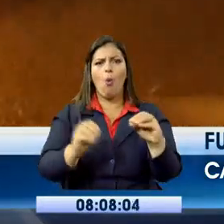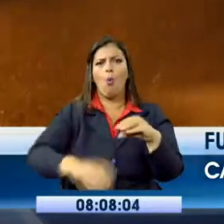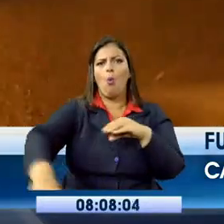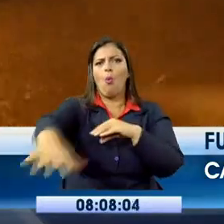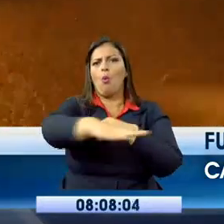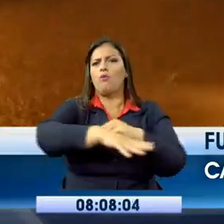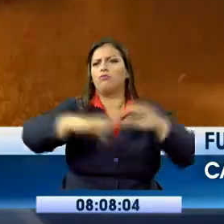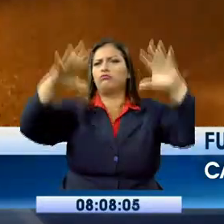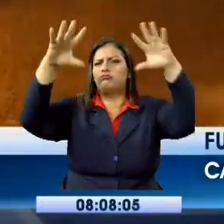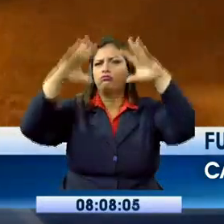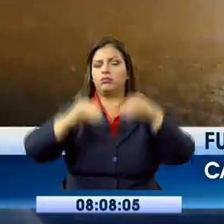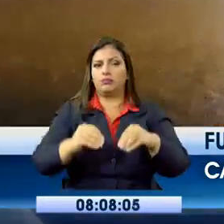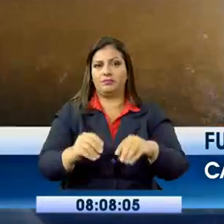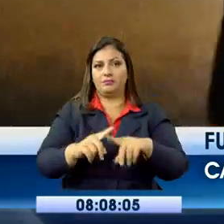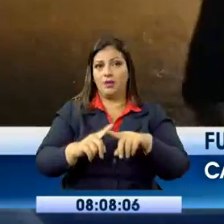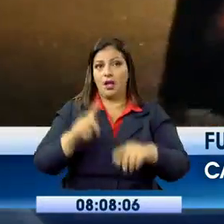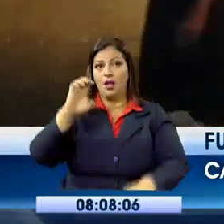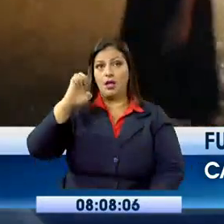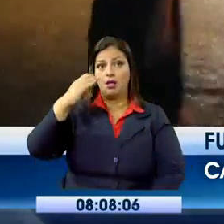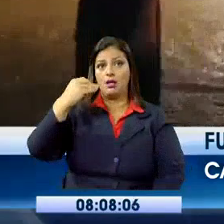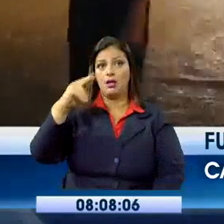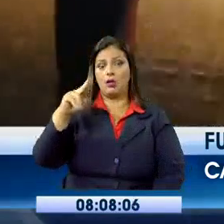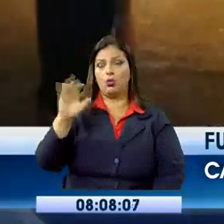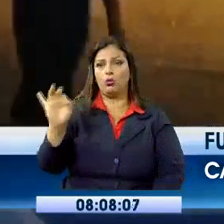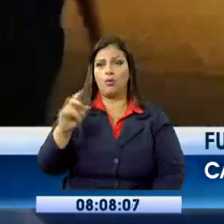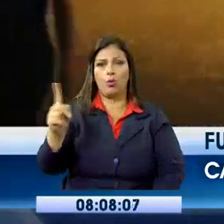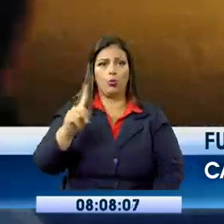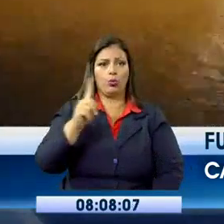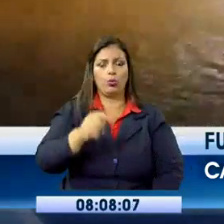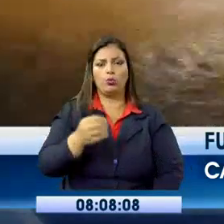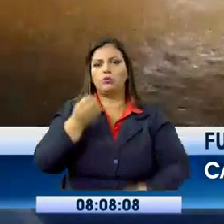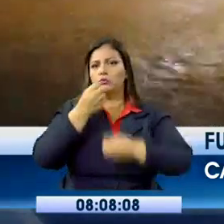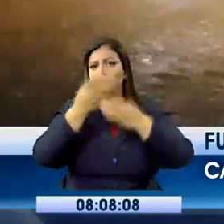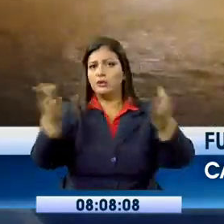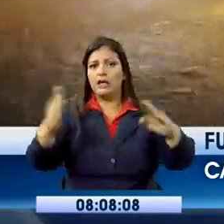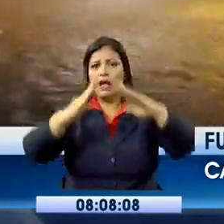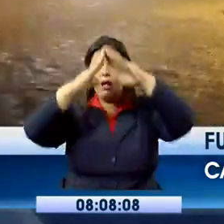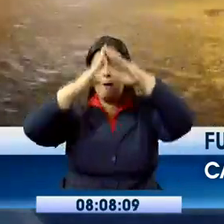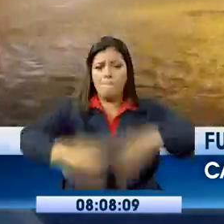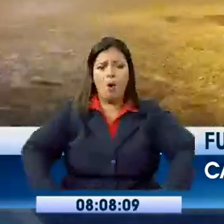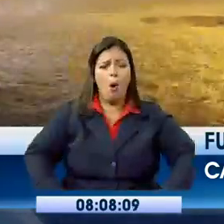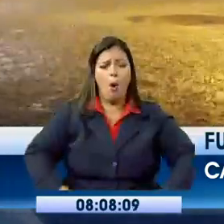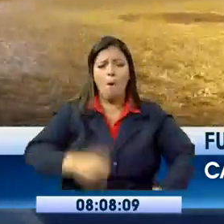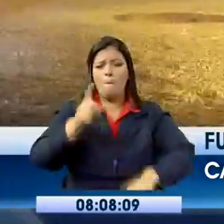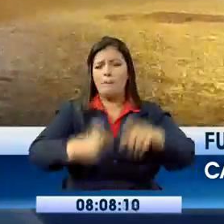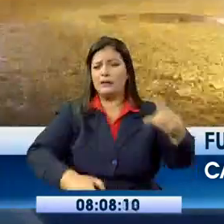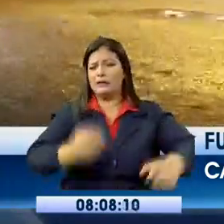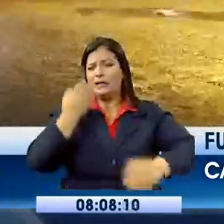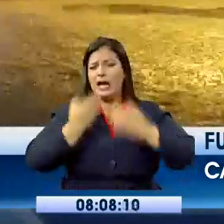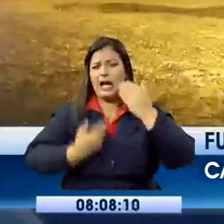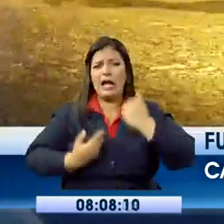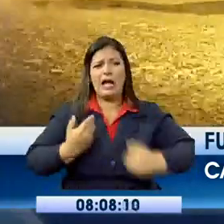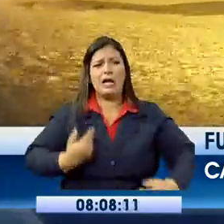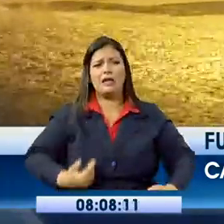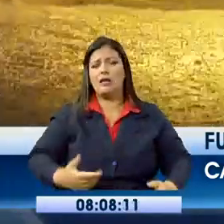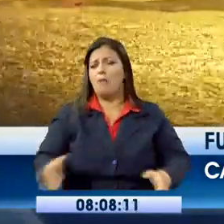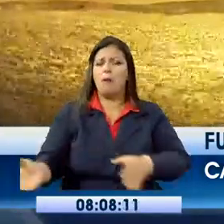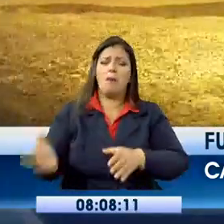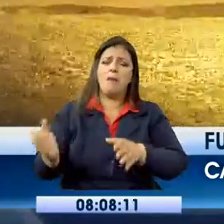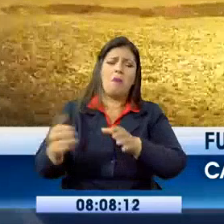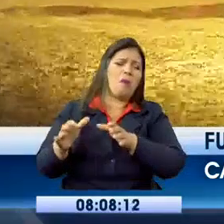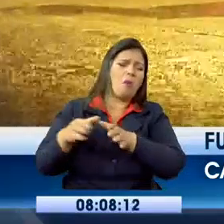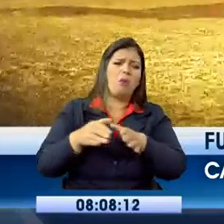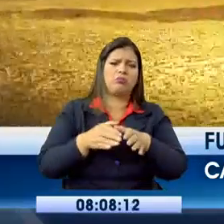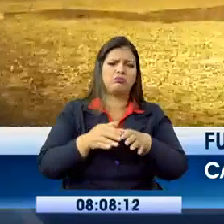del EQ911, no se registraron viviendas afectadas ni tampoco se realizaron evacuaciones. No hubo necesidad,